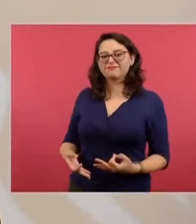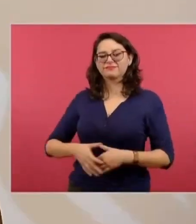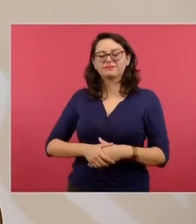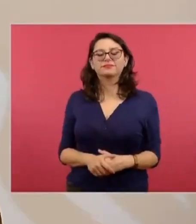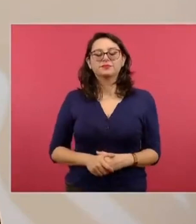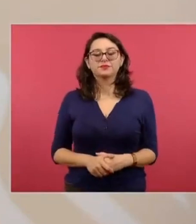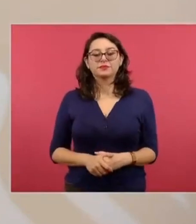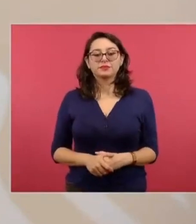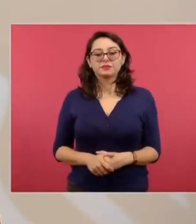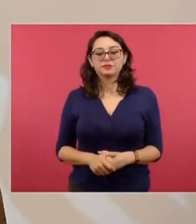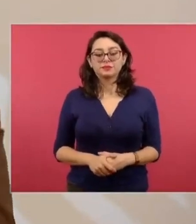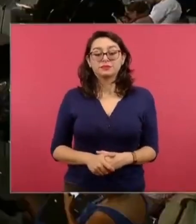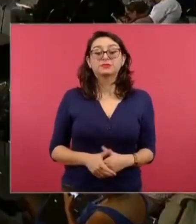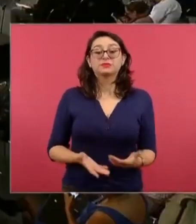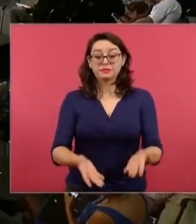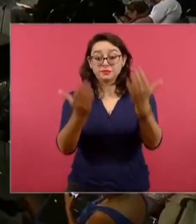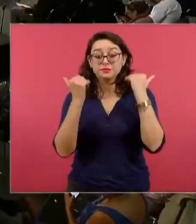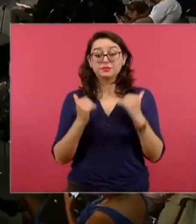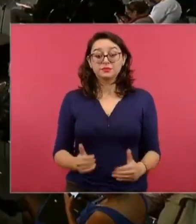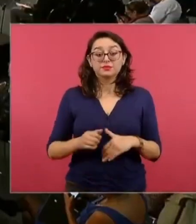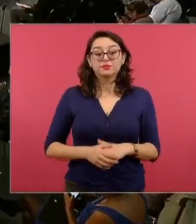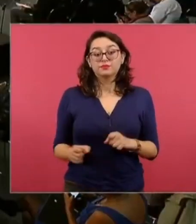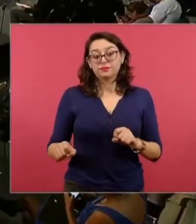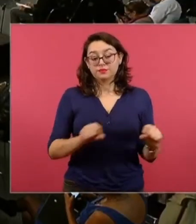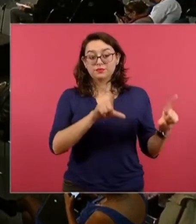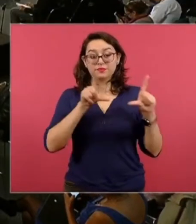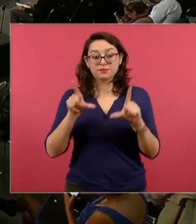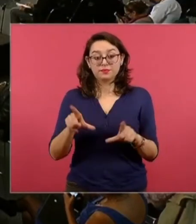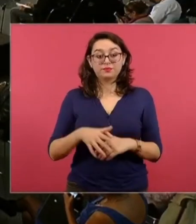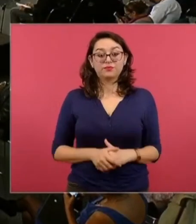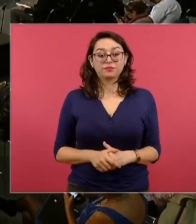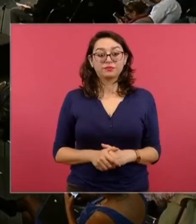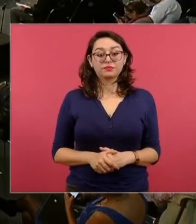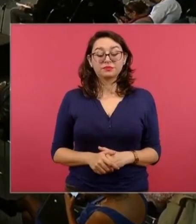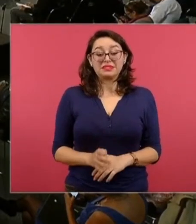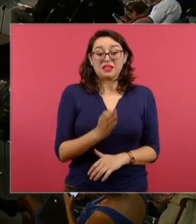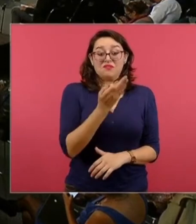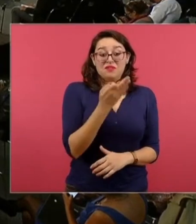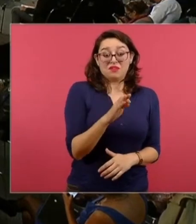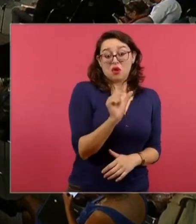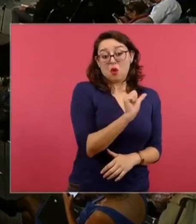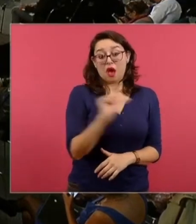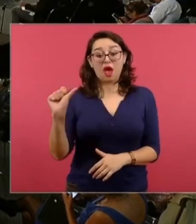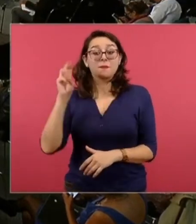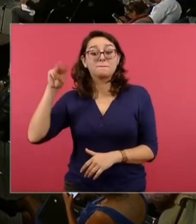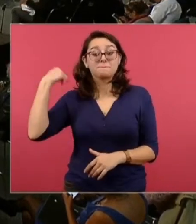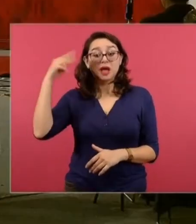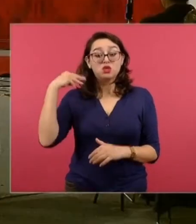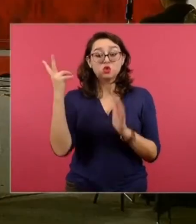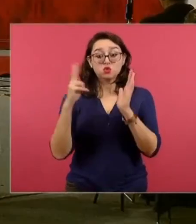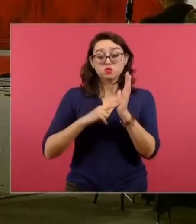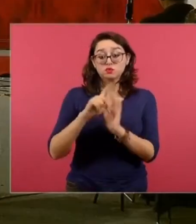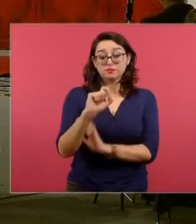Bien, sigamos a la siguiente diapositiva. De febrero a marzo del 2022, en las